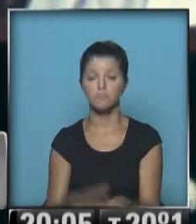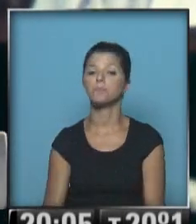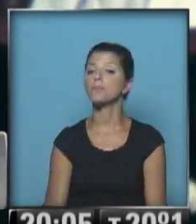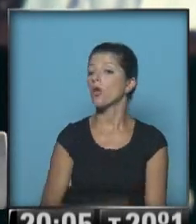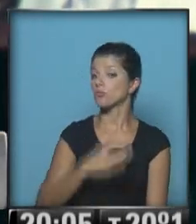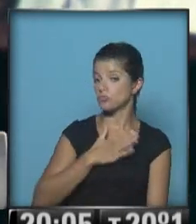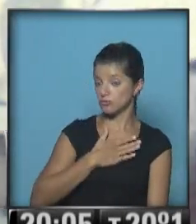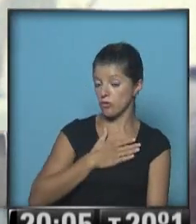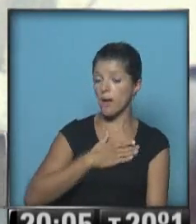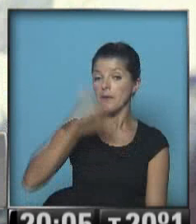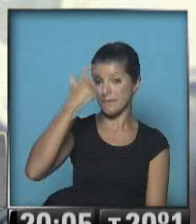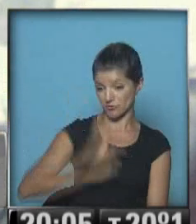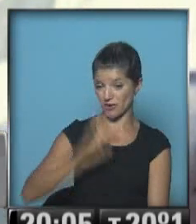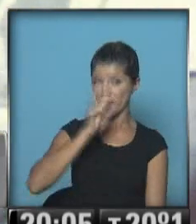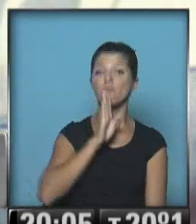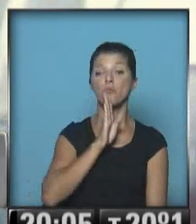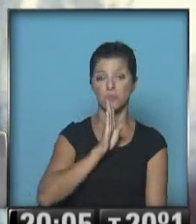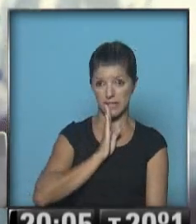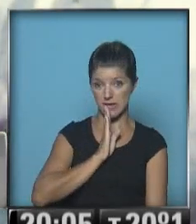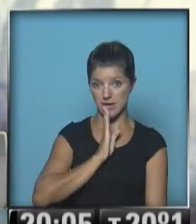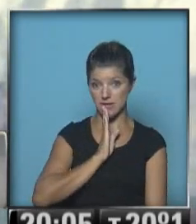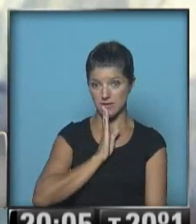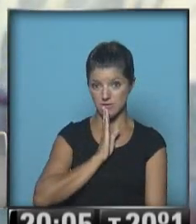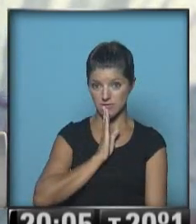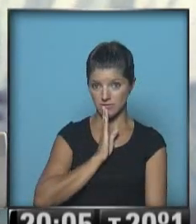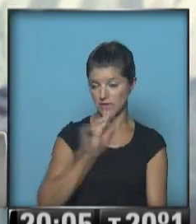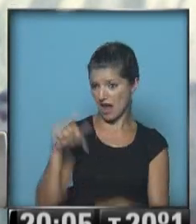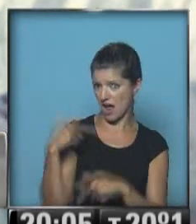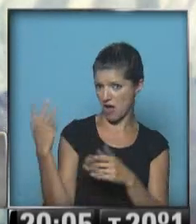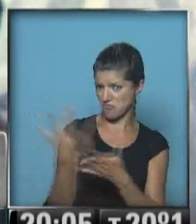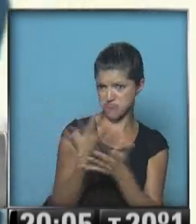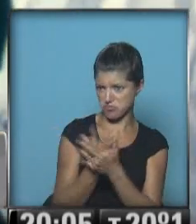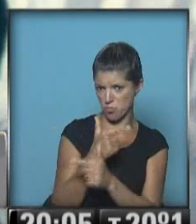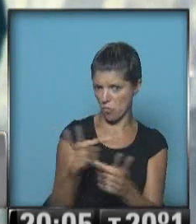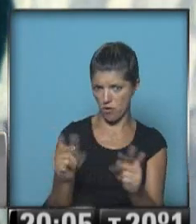el judío como persona practicante de su religión no sufre en